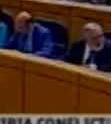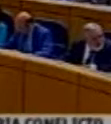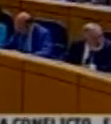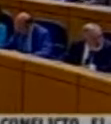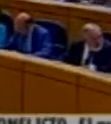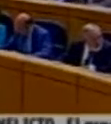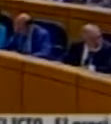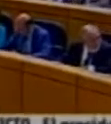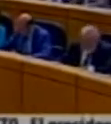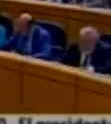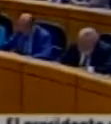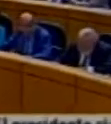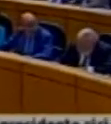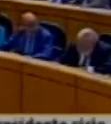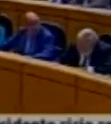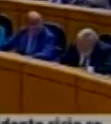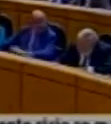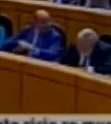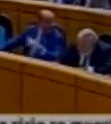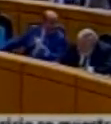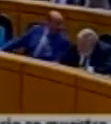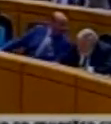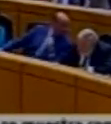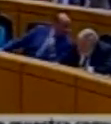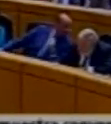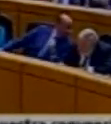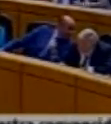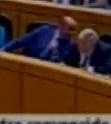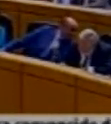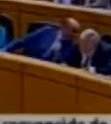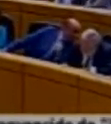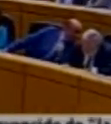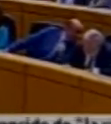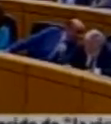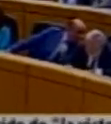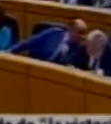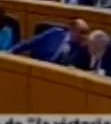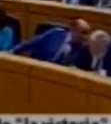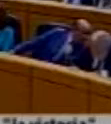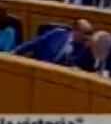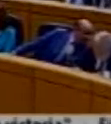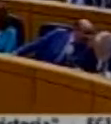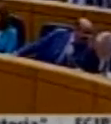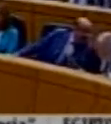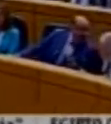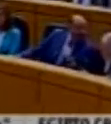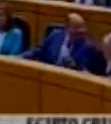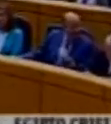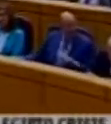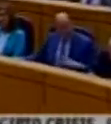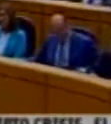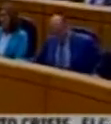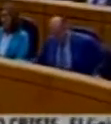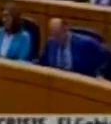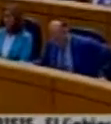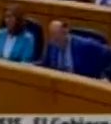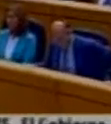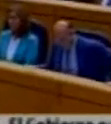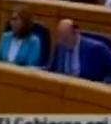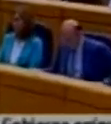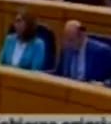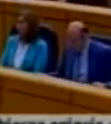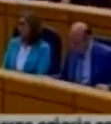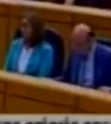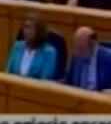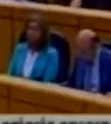a España. Rubalcaba dice que el Partido Socialista no renuncia a presentar una moción de censura, que Rajoy no se está